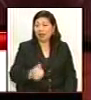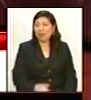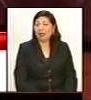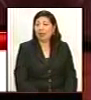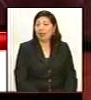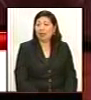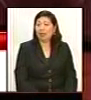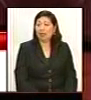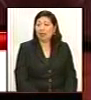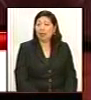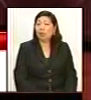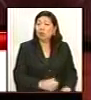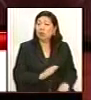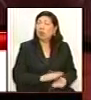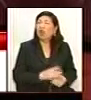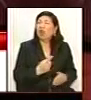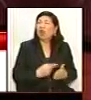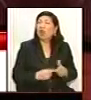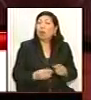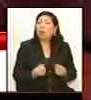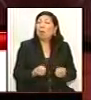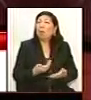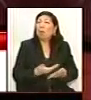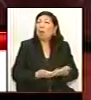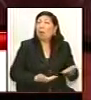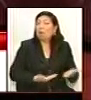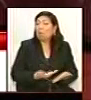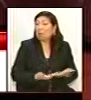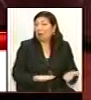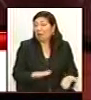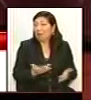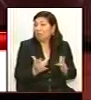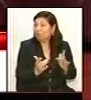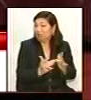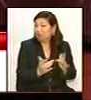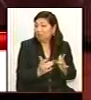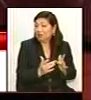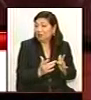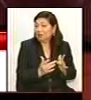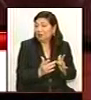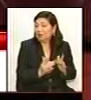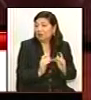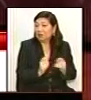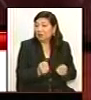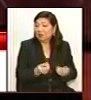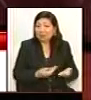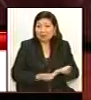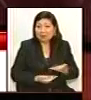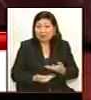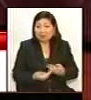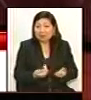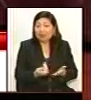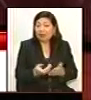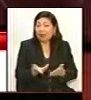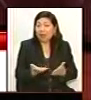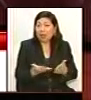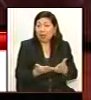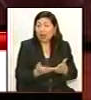Y dígame, al respecto, ¿qué se ha hecho con ese documento? Porque supuestamente es una entidad que está tercializando, prestando servicio a la